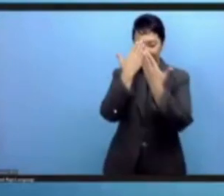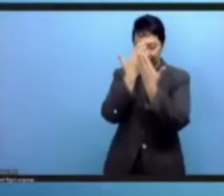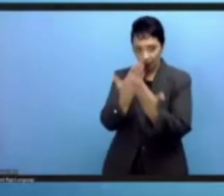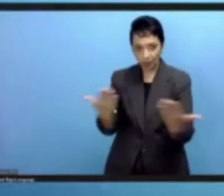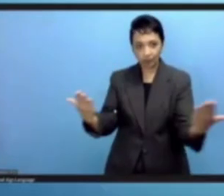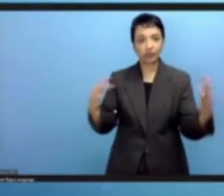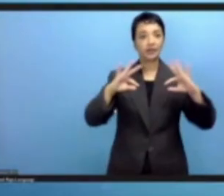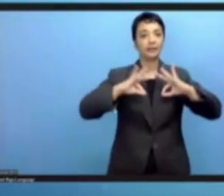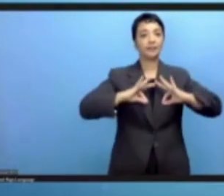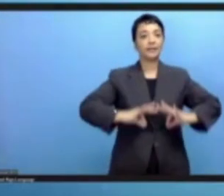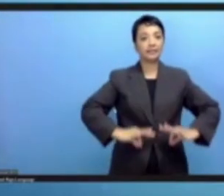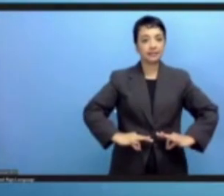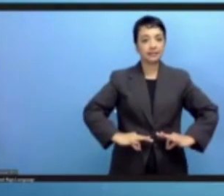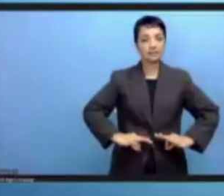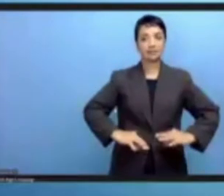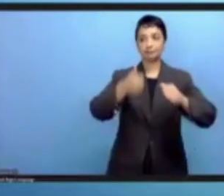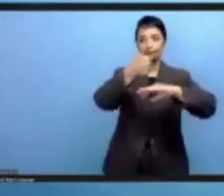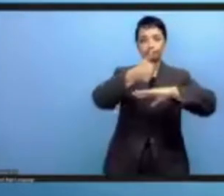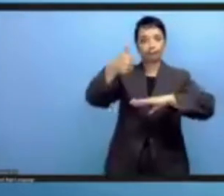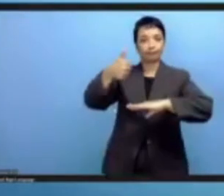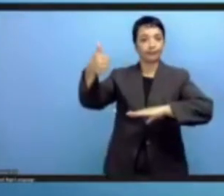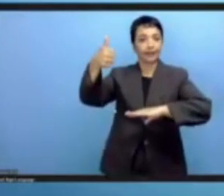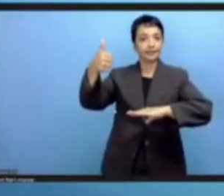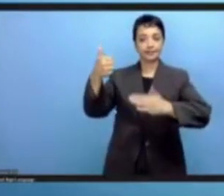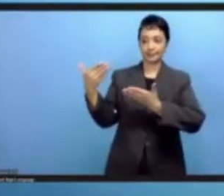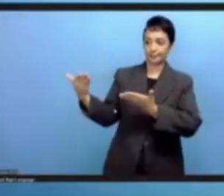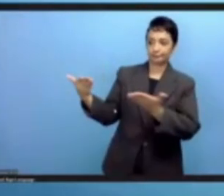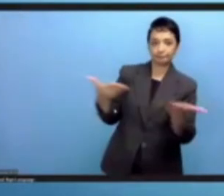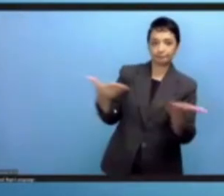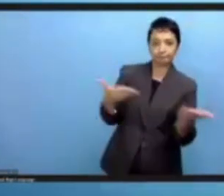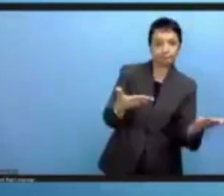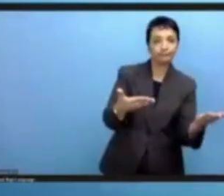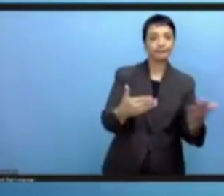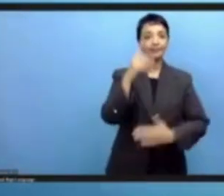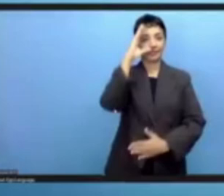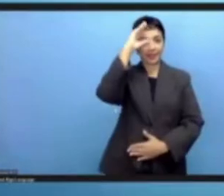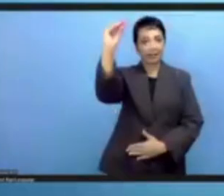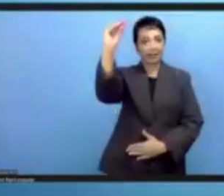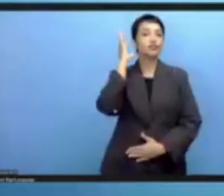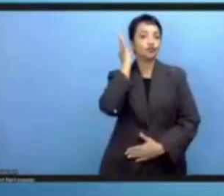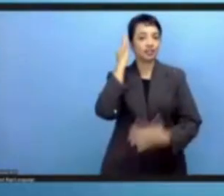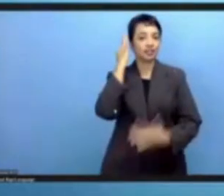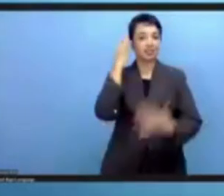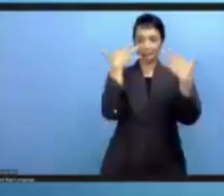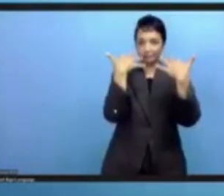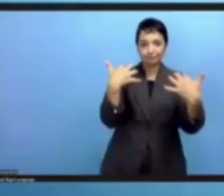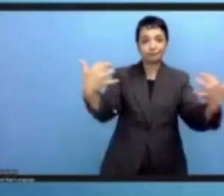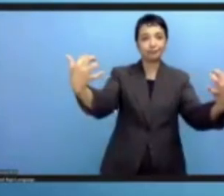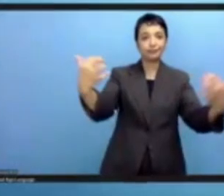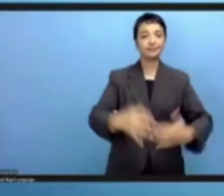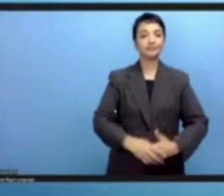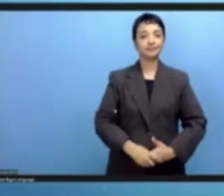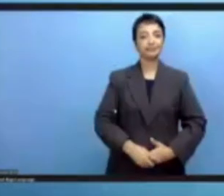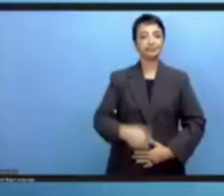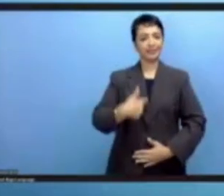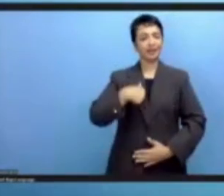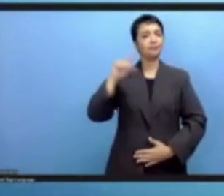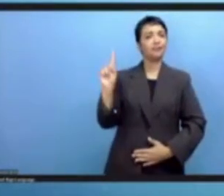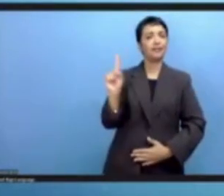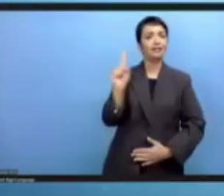honorables ministros sus excelencias distinguidos invitados damas y caballeros